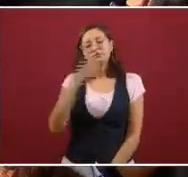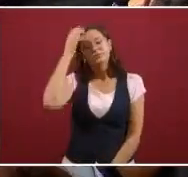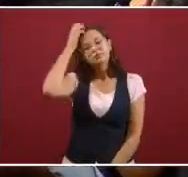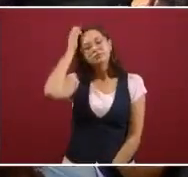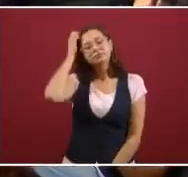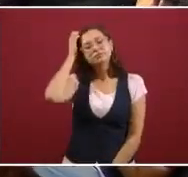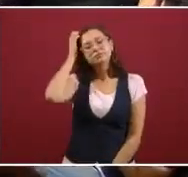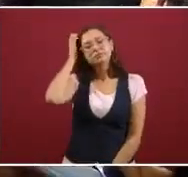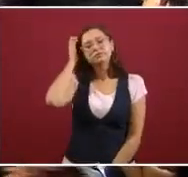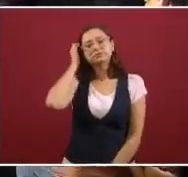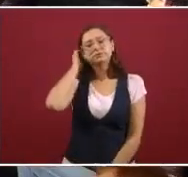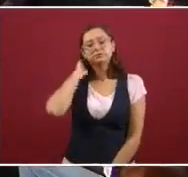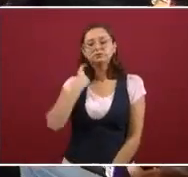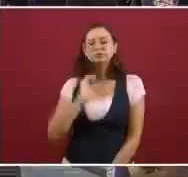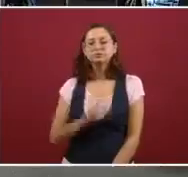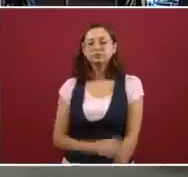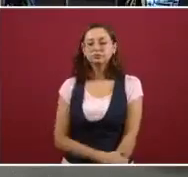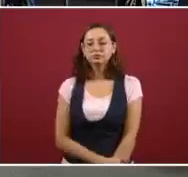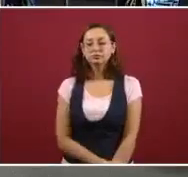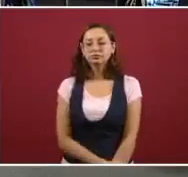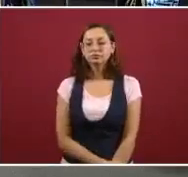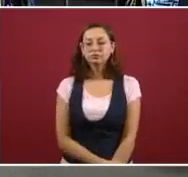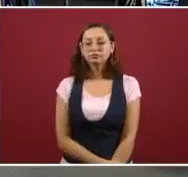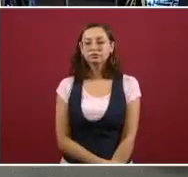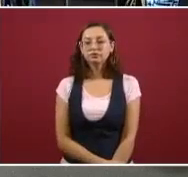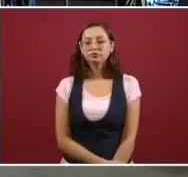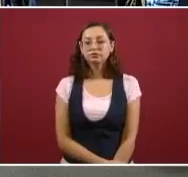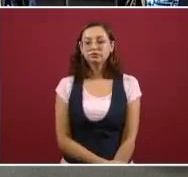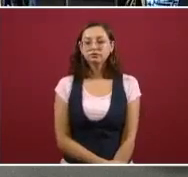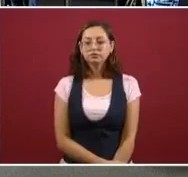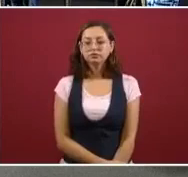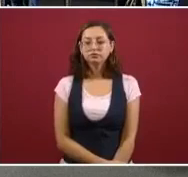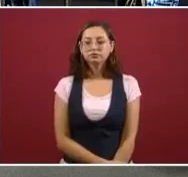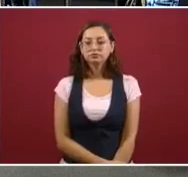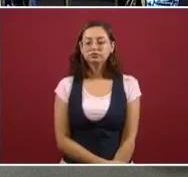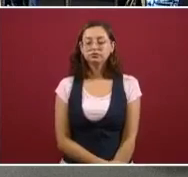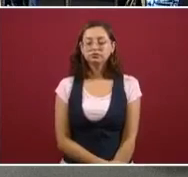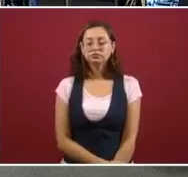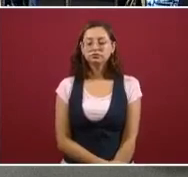Presidente, usted mencionó ahorita, como puede escuchar, ¿cuántos adultos mayores ya